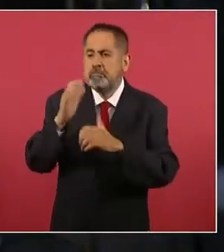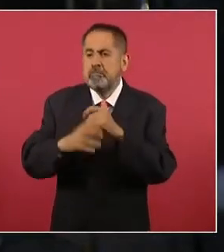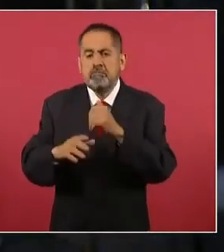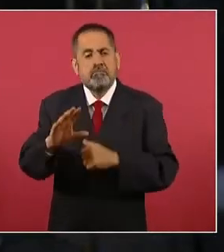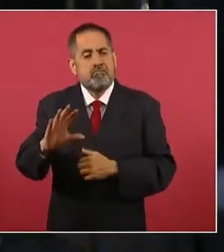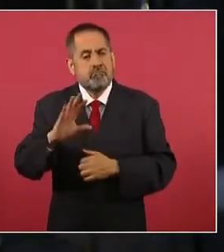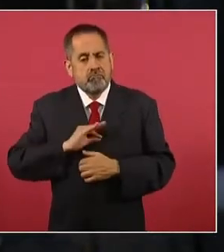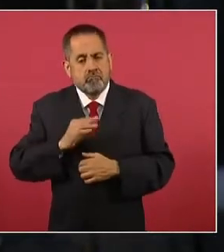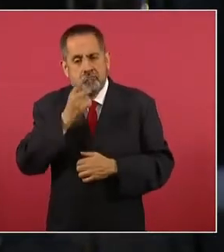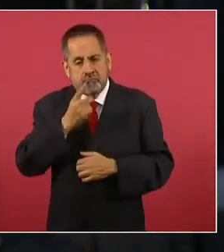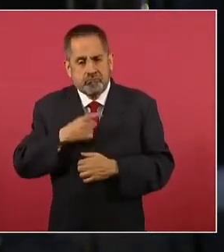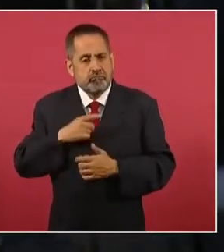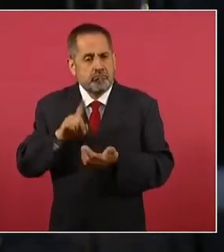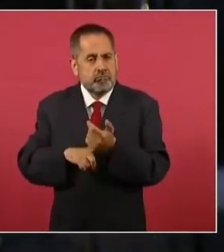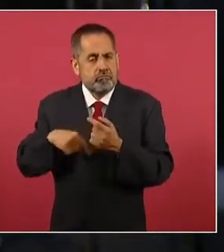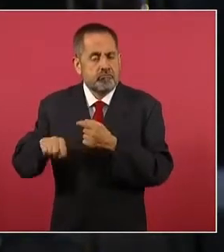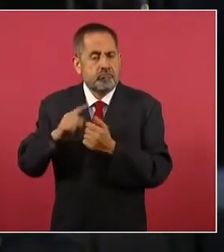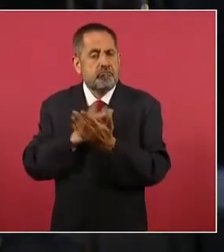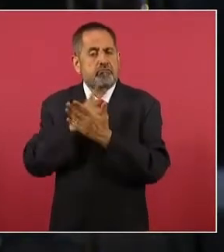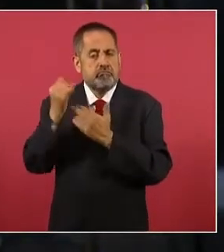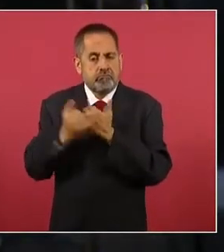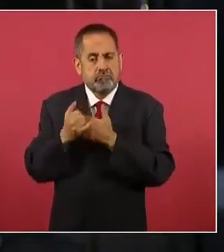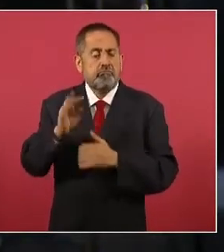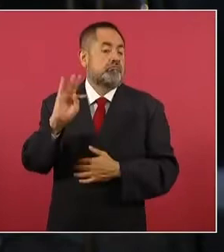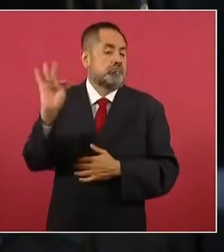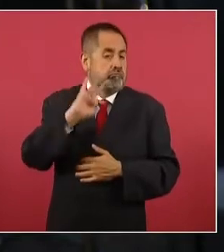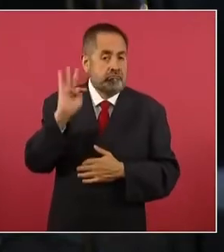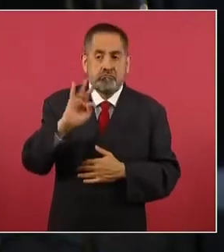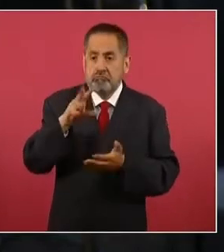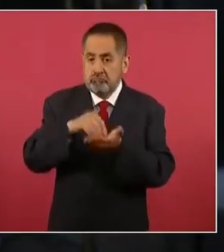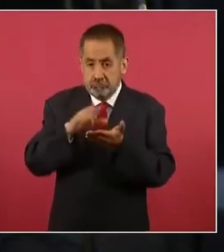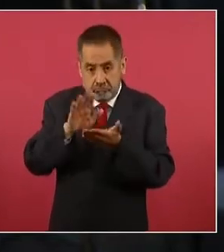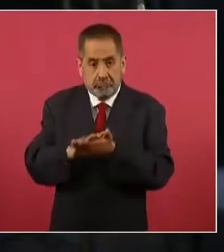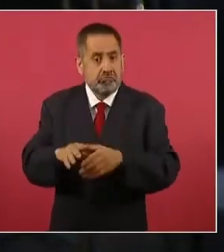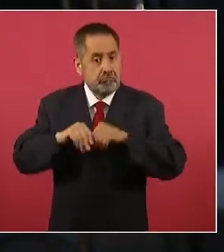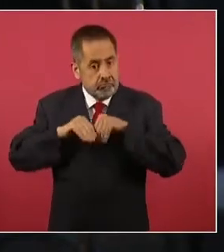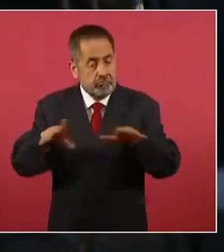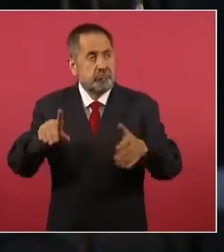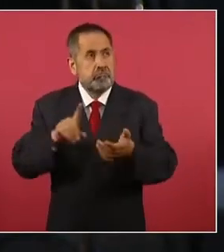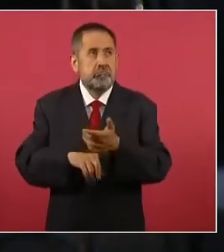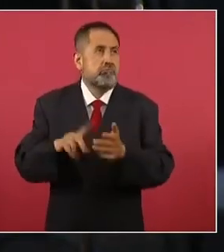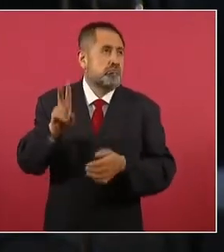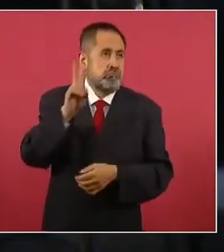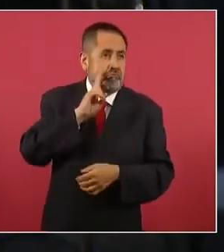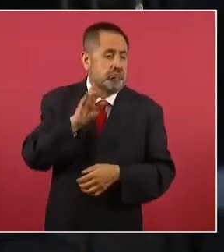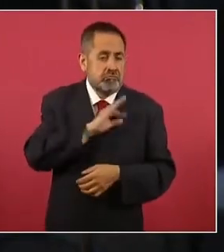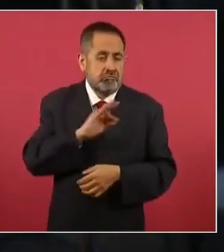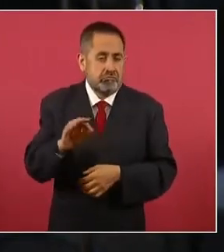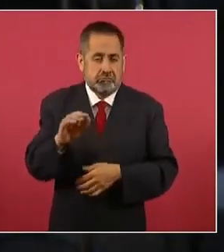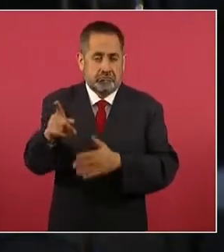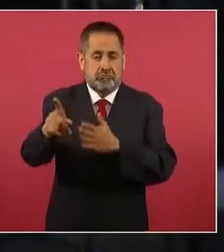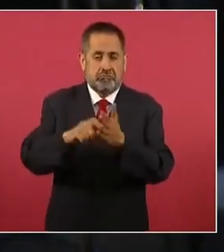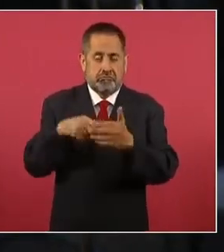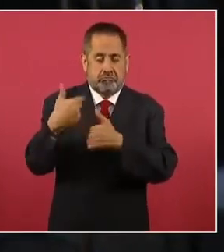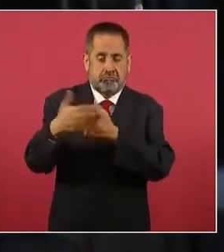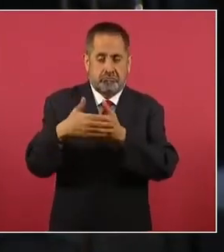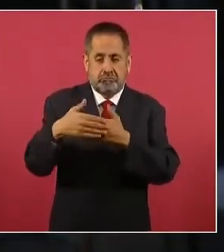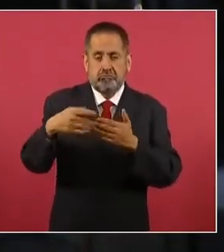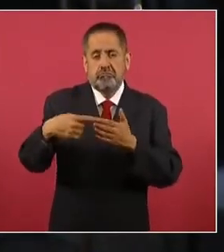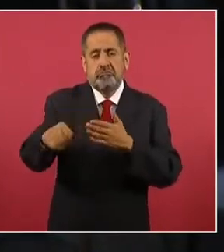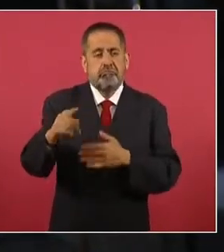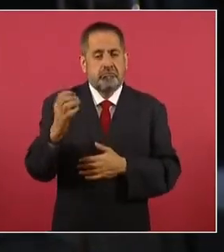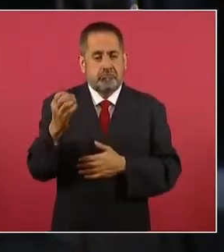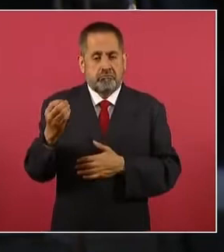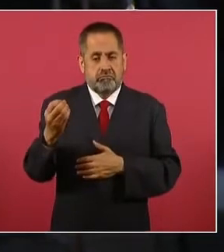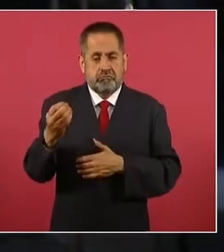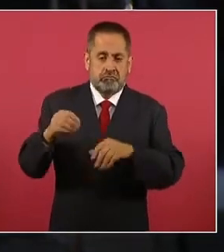nos hablaba de que este proyecto de la vacuna patria pudiese ya estar aplicándose de forma masiva